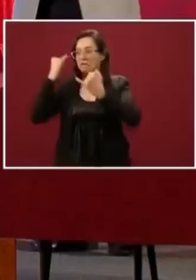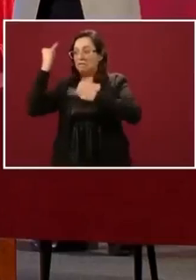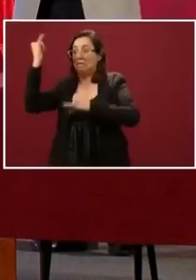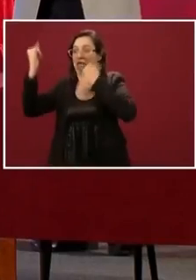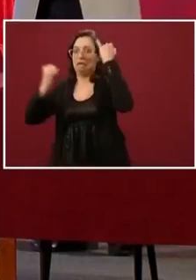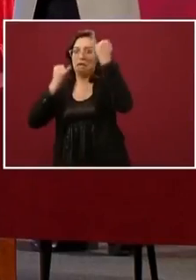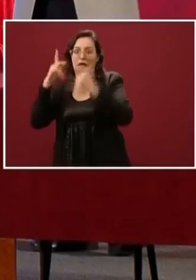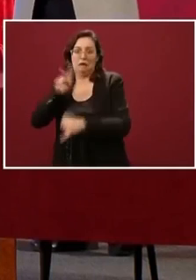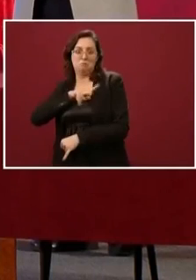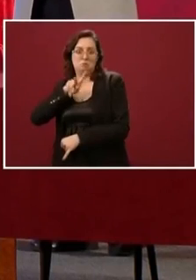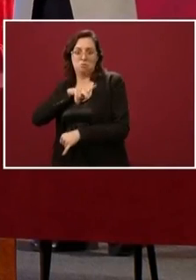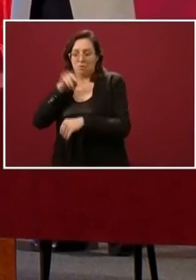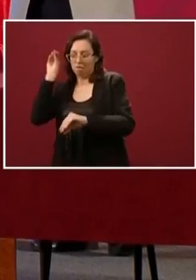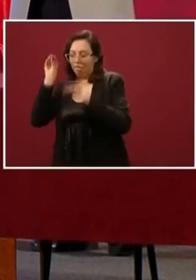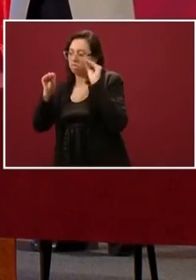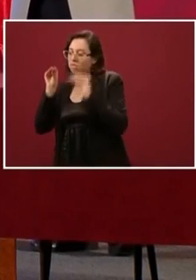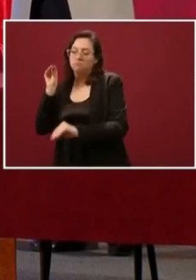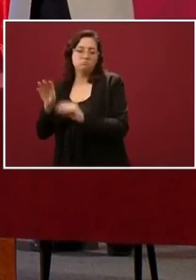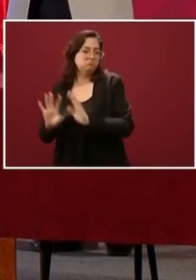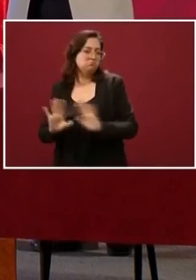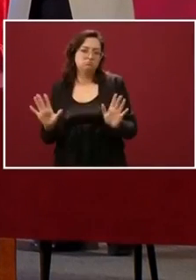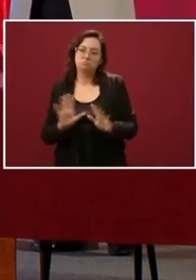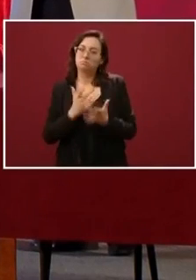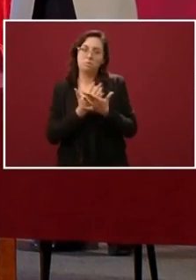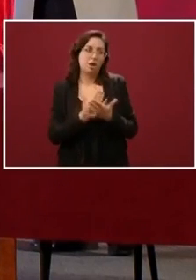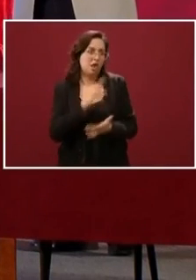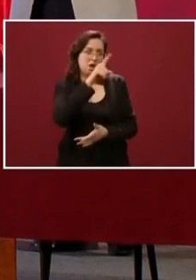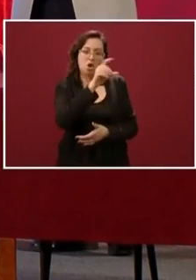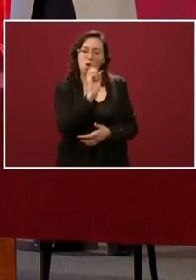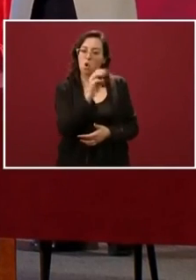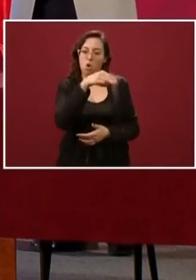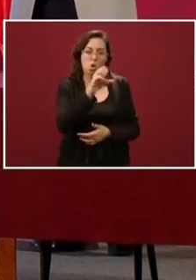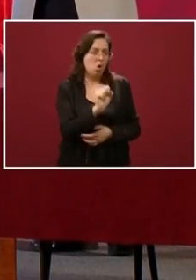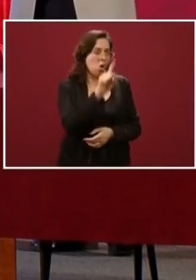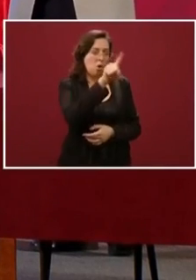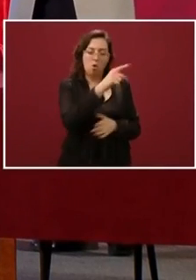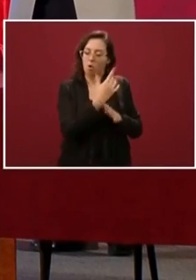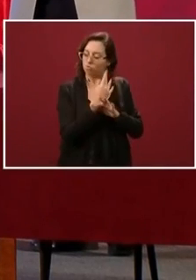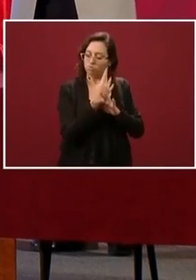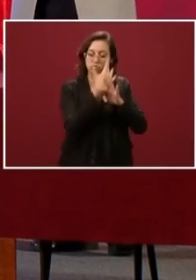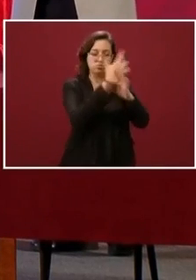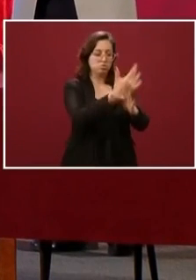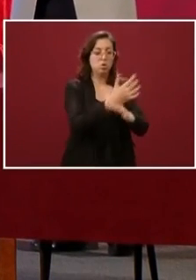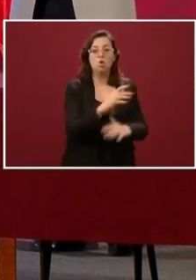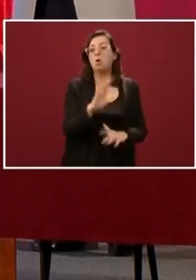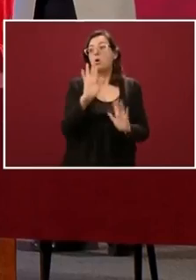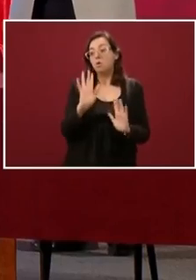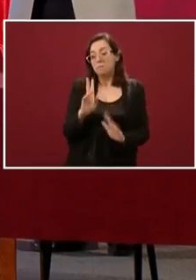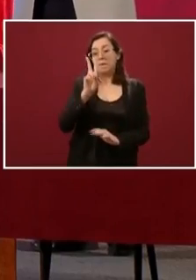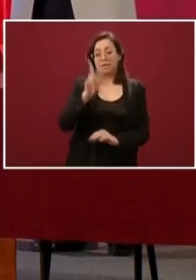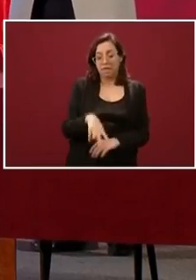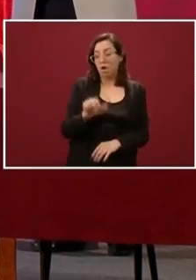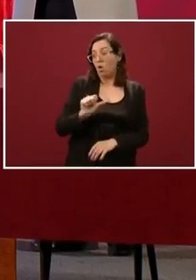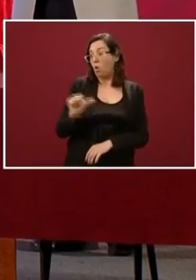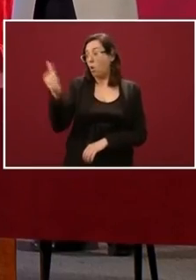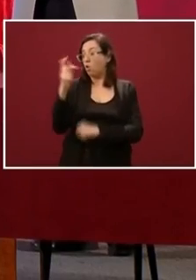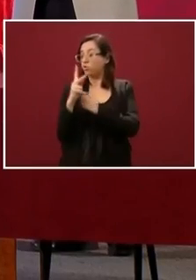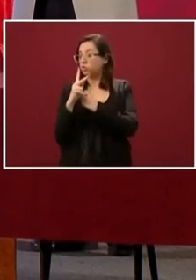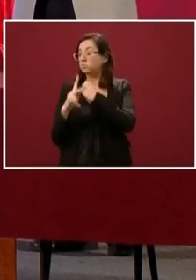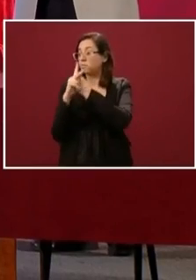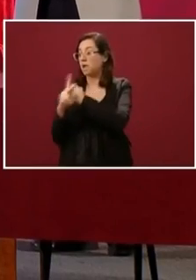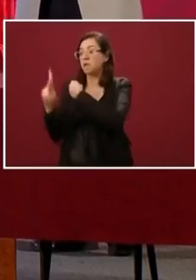de datos que la OMS normalmente actualiza. No consultamos otras fuentes, si bien es cierto, muchos países publican o están